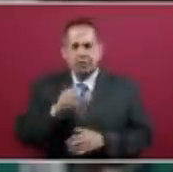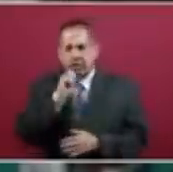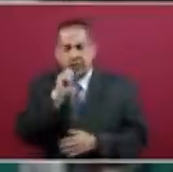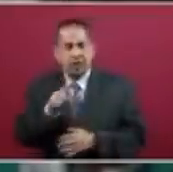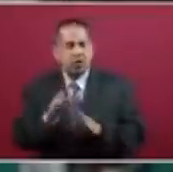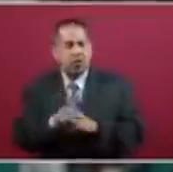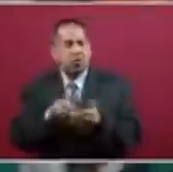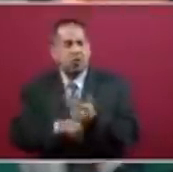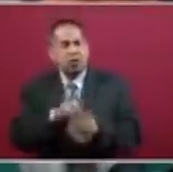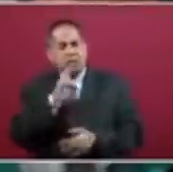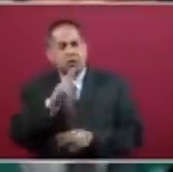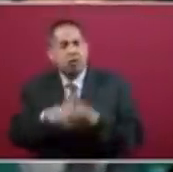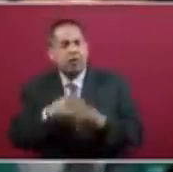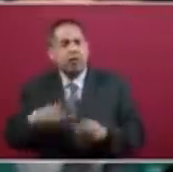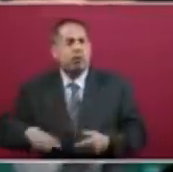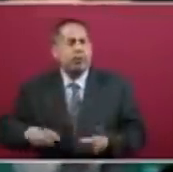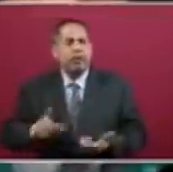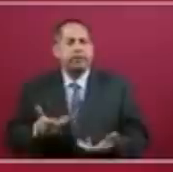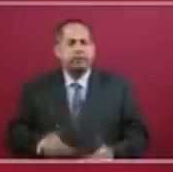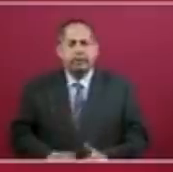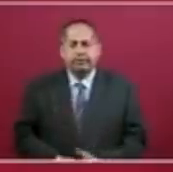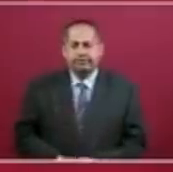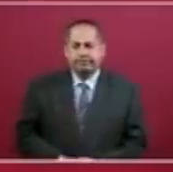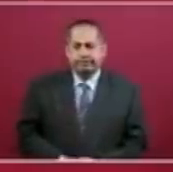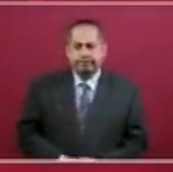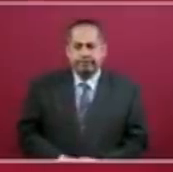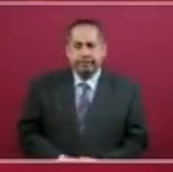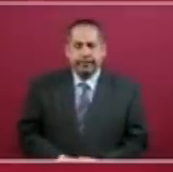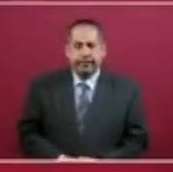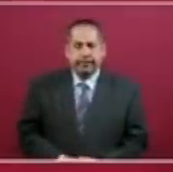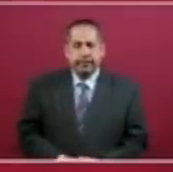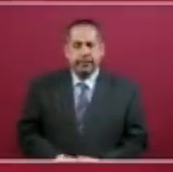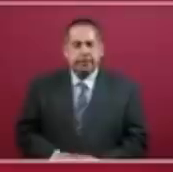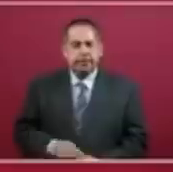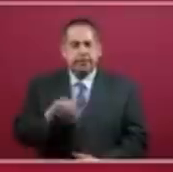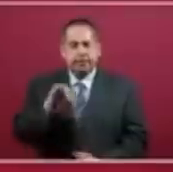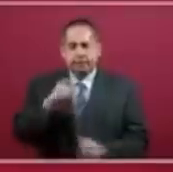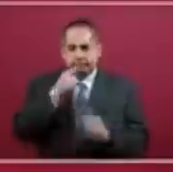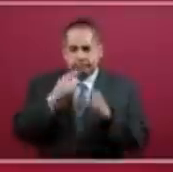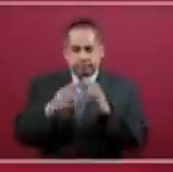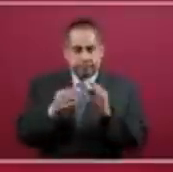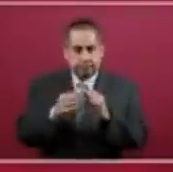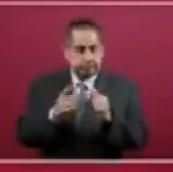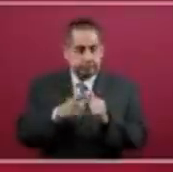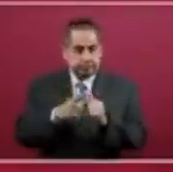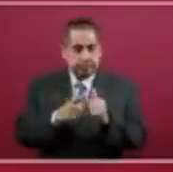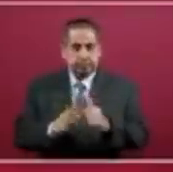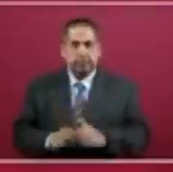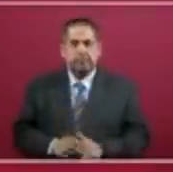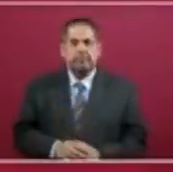la respuesta de su gobierno. Gracias. Sí, mire, lo primero,